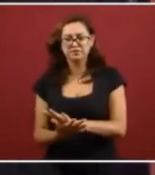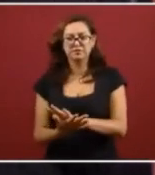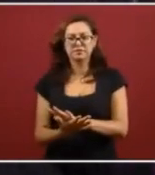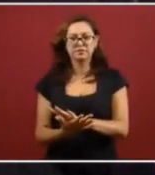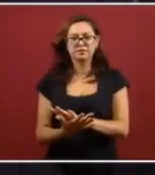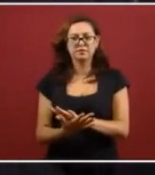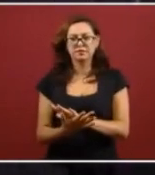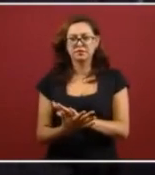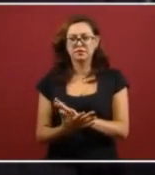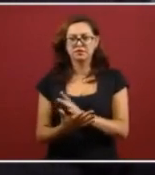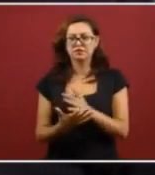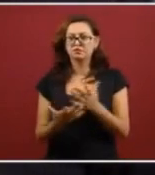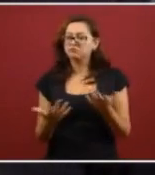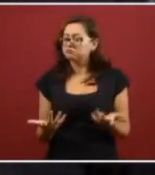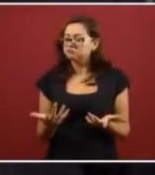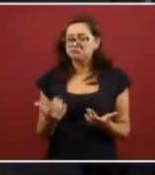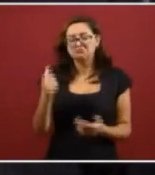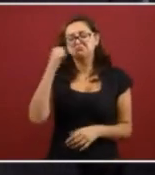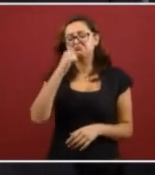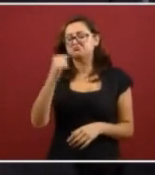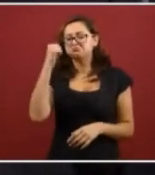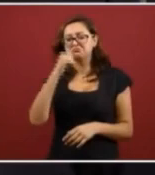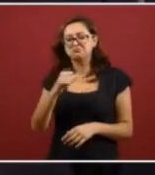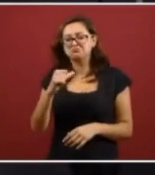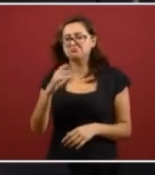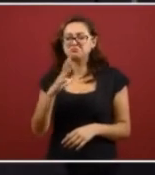existe always exist differences,